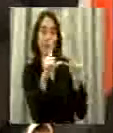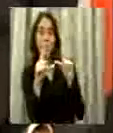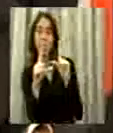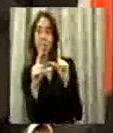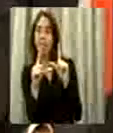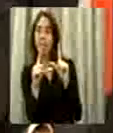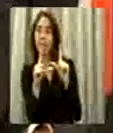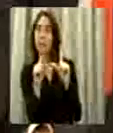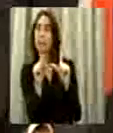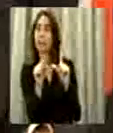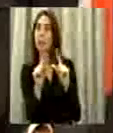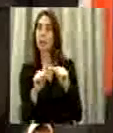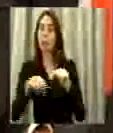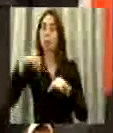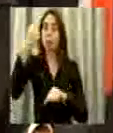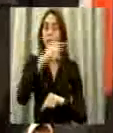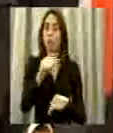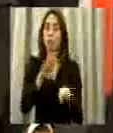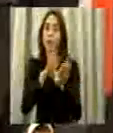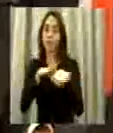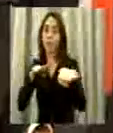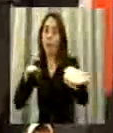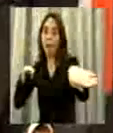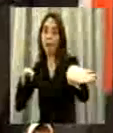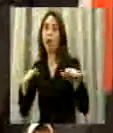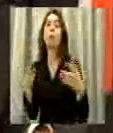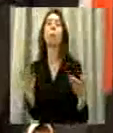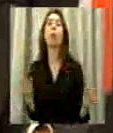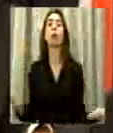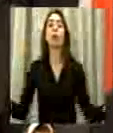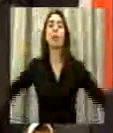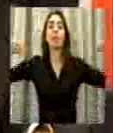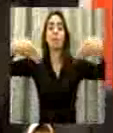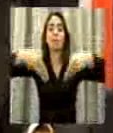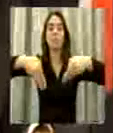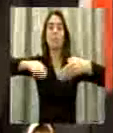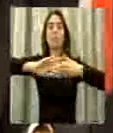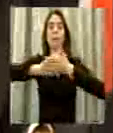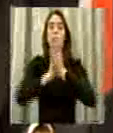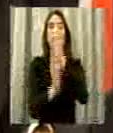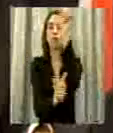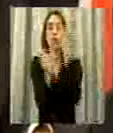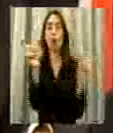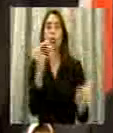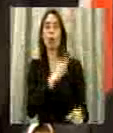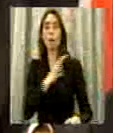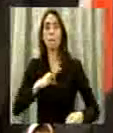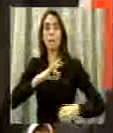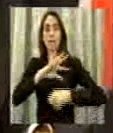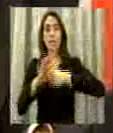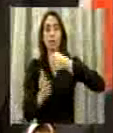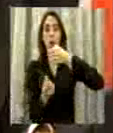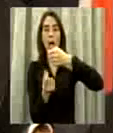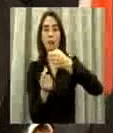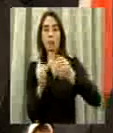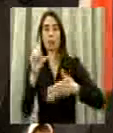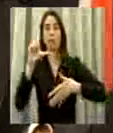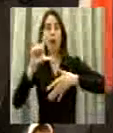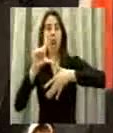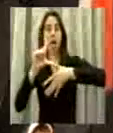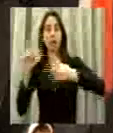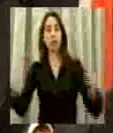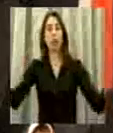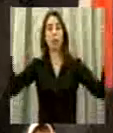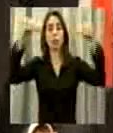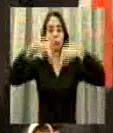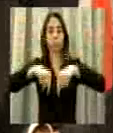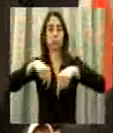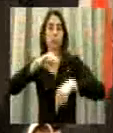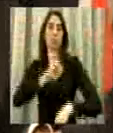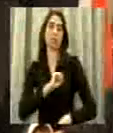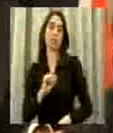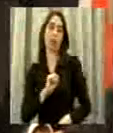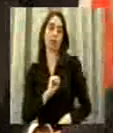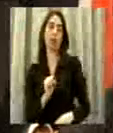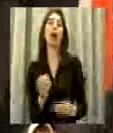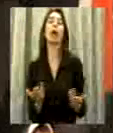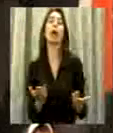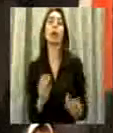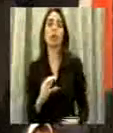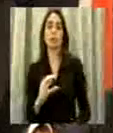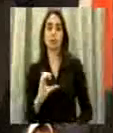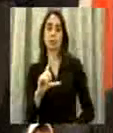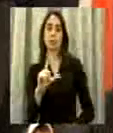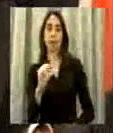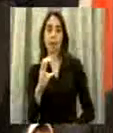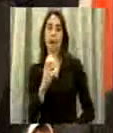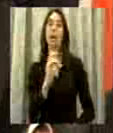congestión en la próxima semana, es porque van a estar de visita todos los ministros de Hacienda de Latinoamérica aquí en Santiago, en el marco del